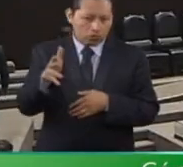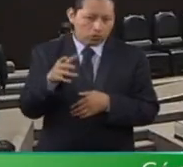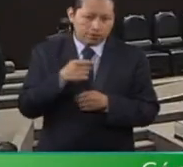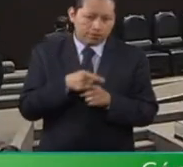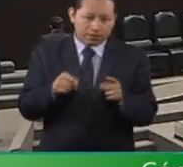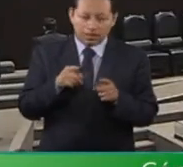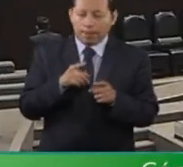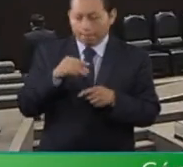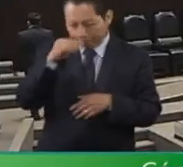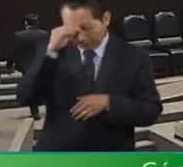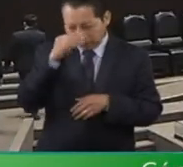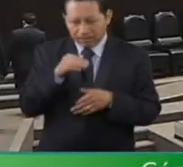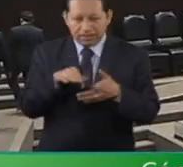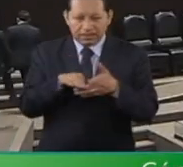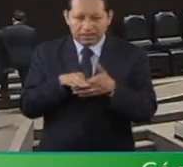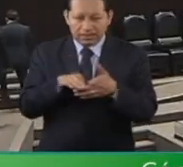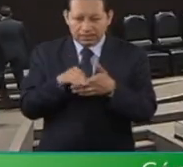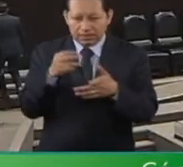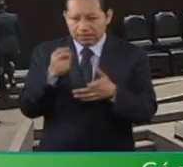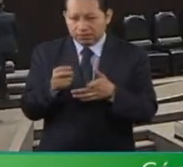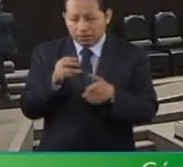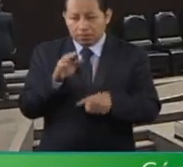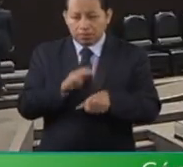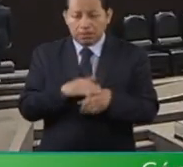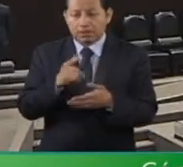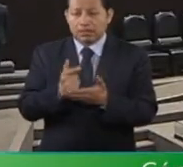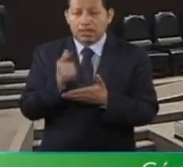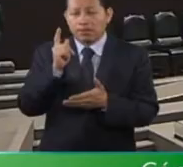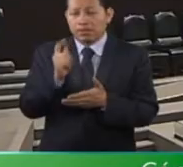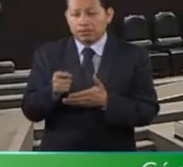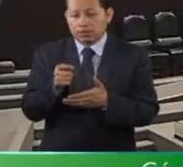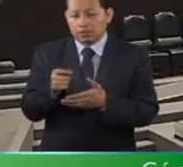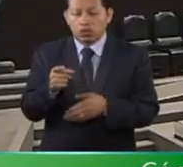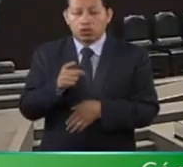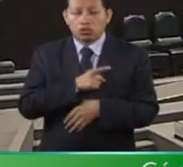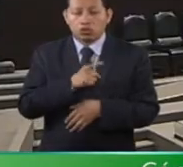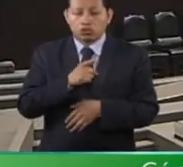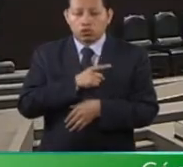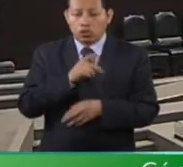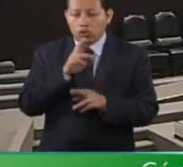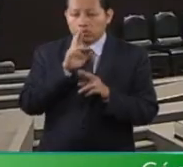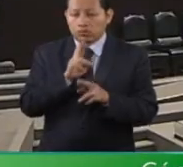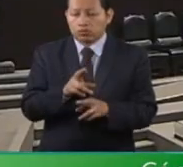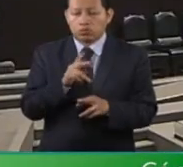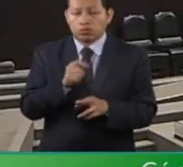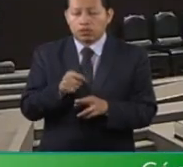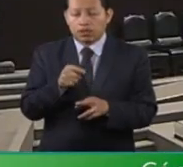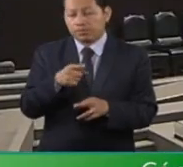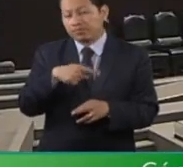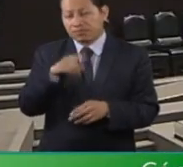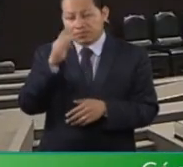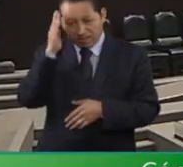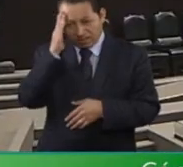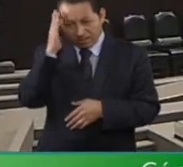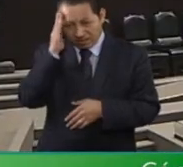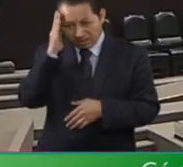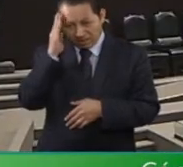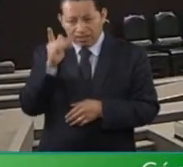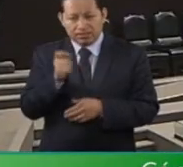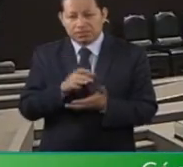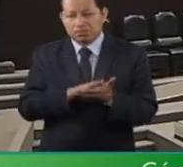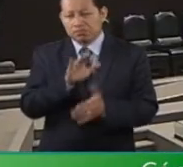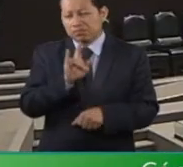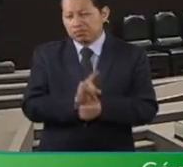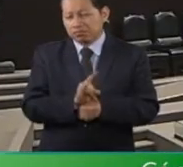sino en el corto plazo. Y lo que es más grave aún, solo responde al humor de sus líderes de una mayoría